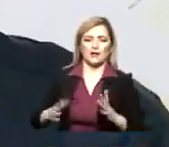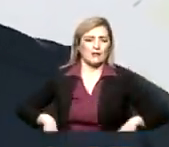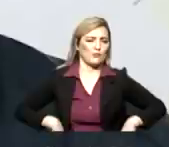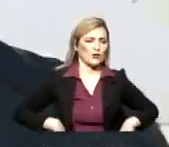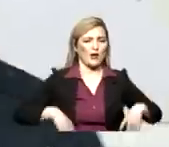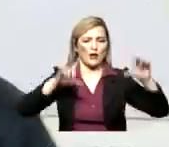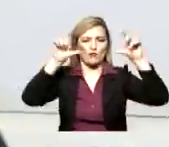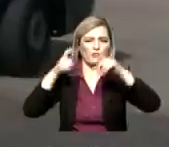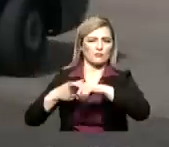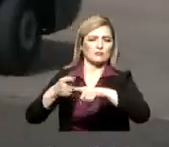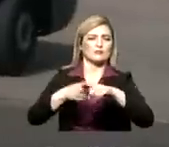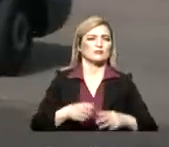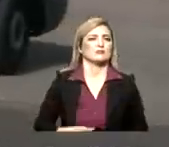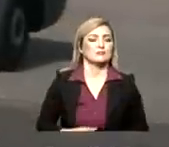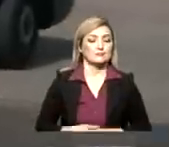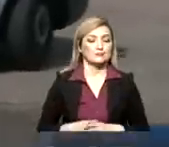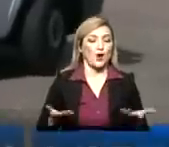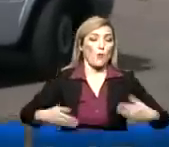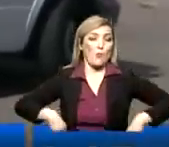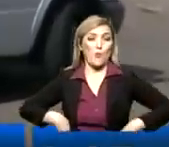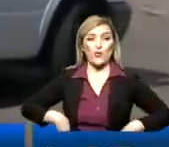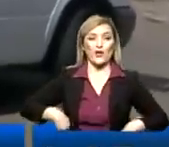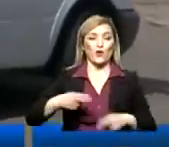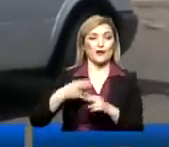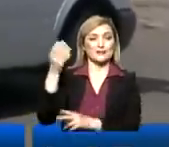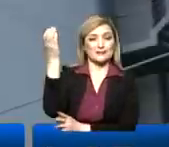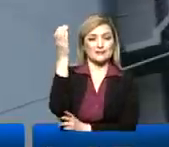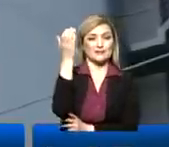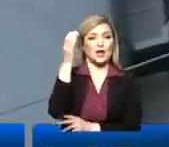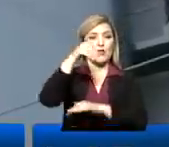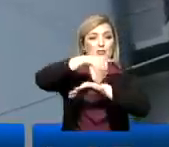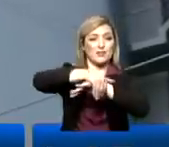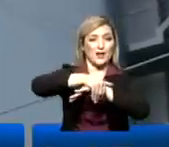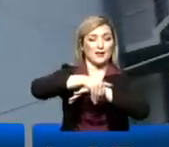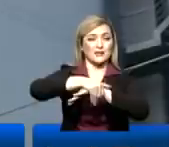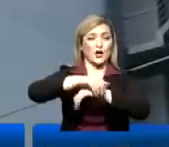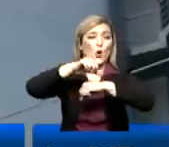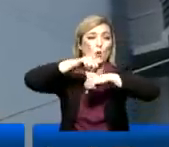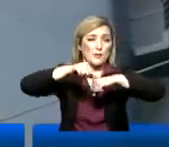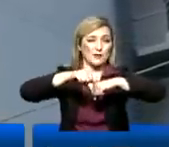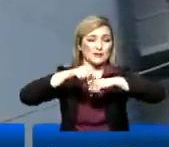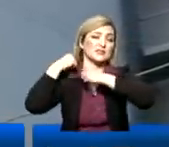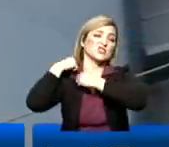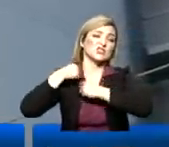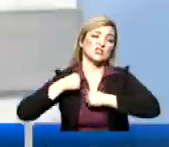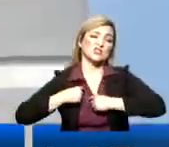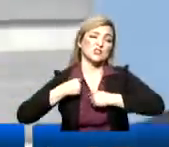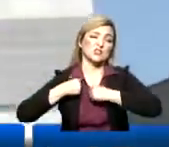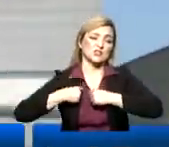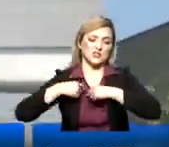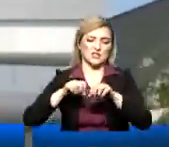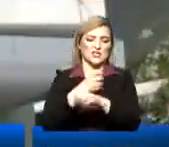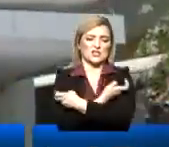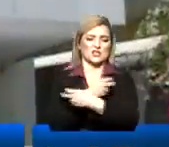Modelaje, fotos, ese tipo de cosas. La modelo y ex reina de belleza fue operada esta tarde por una fractura en su clavícula, producto del accidente.